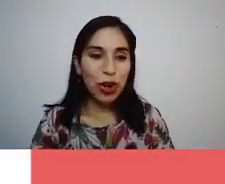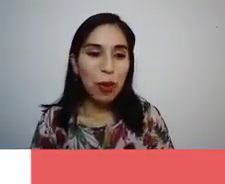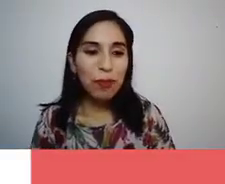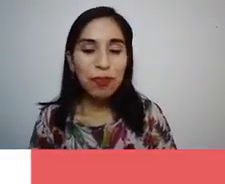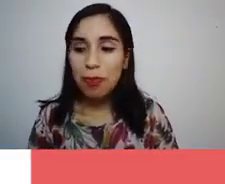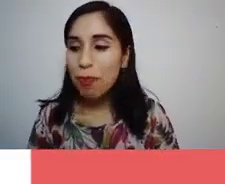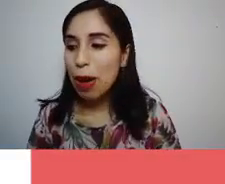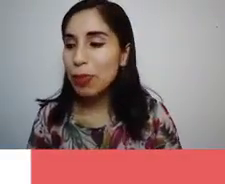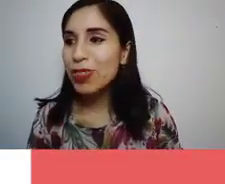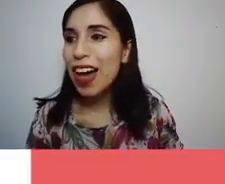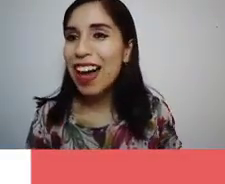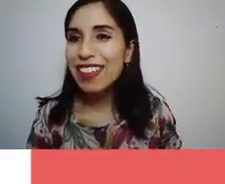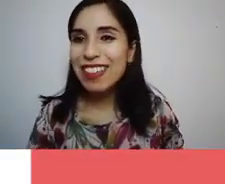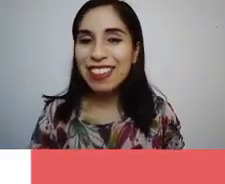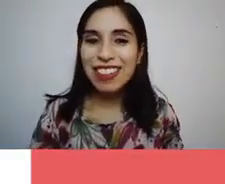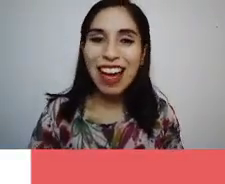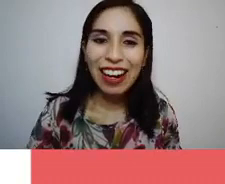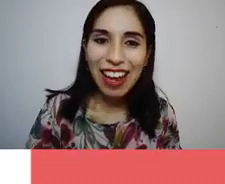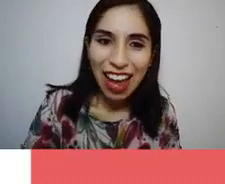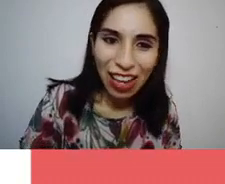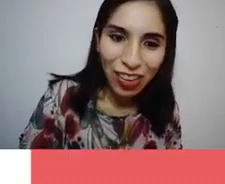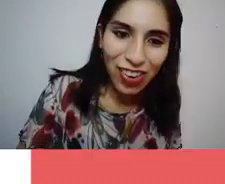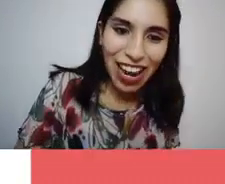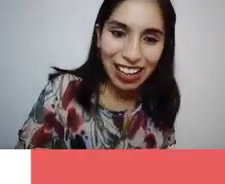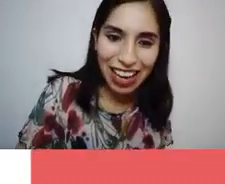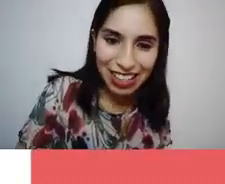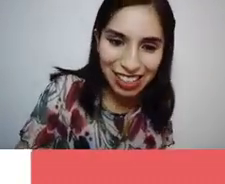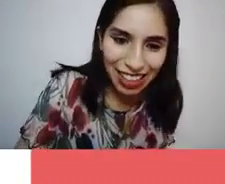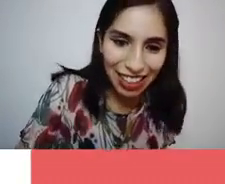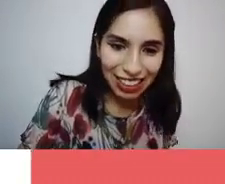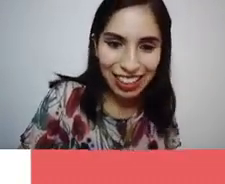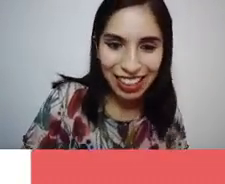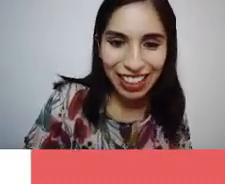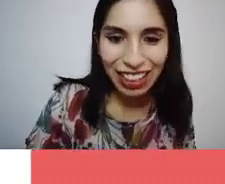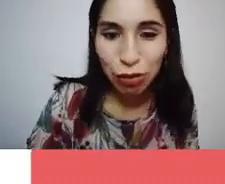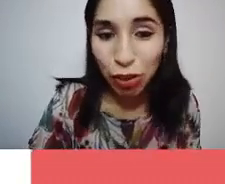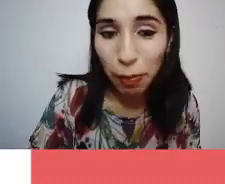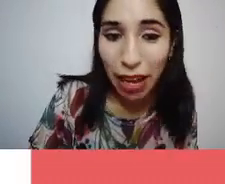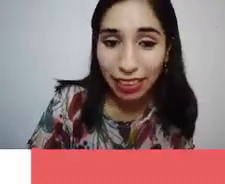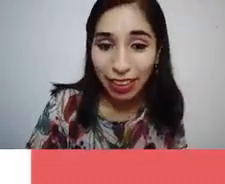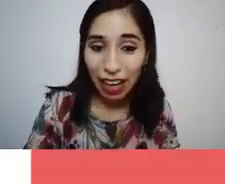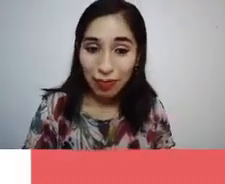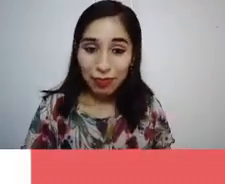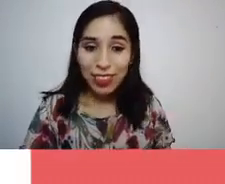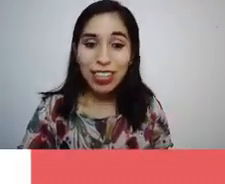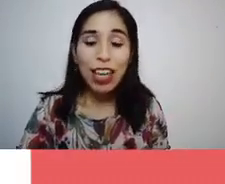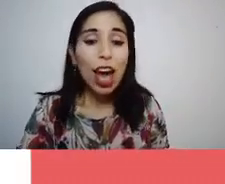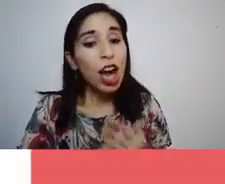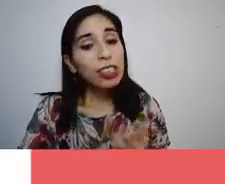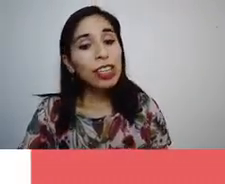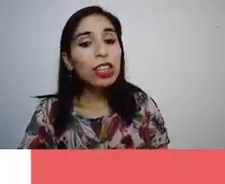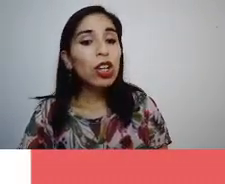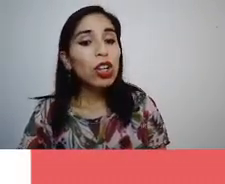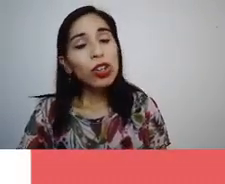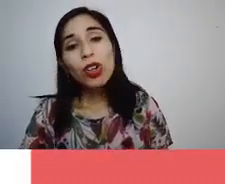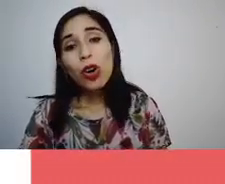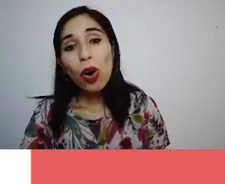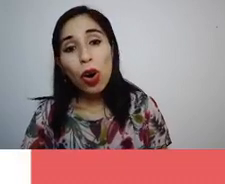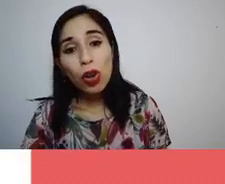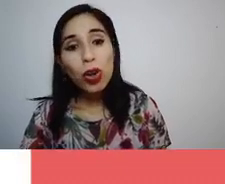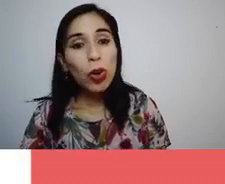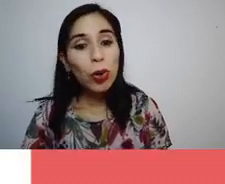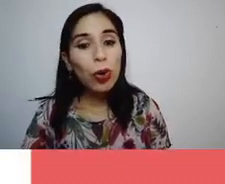estoy yo vamos a iniciar con la clase del taller de informática fin siendo